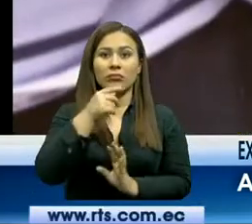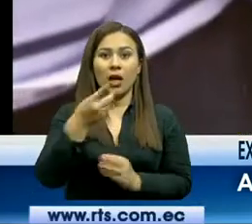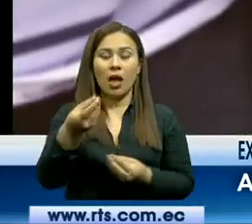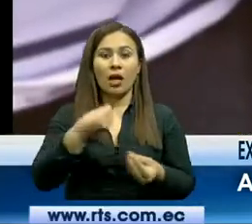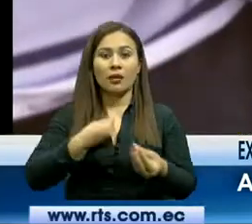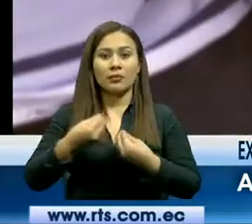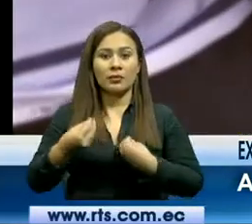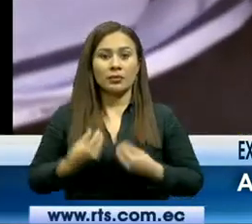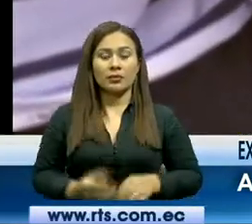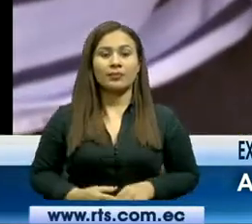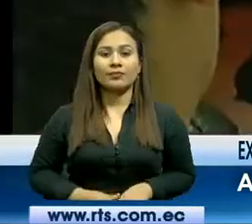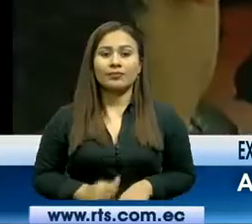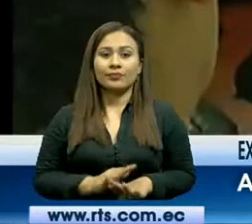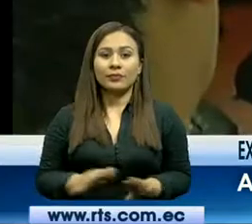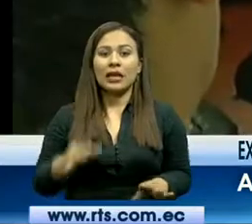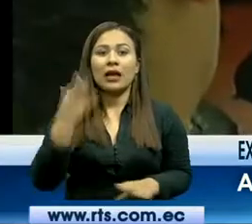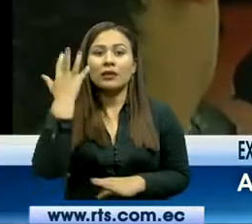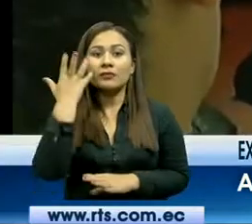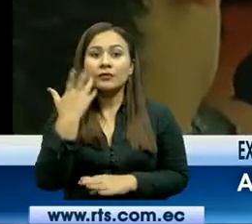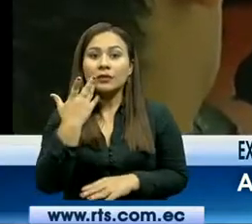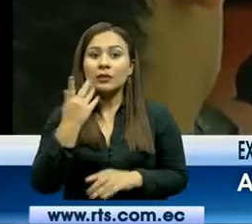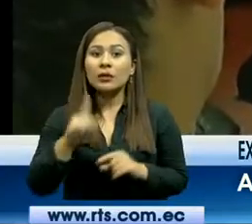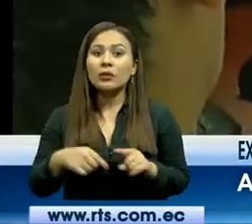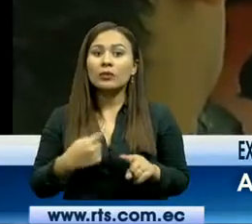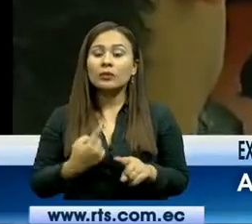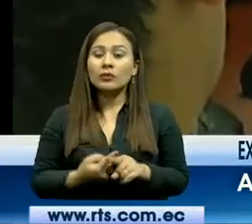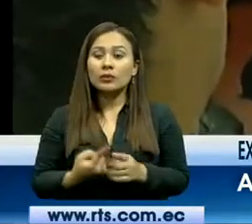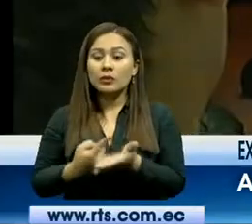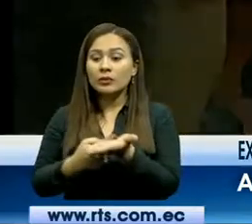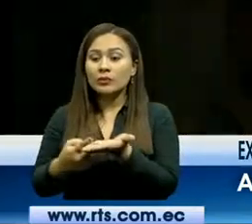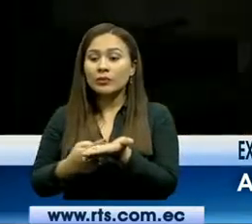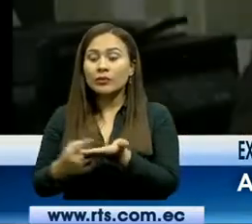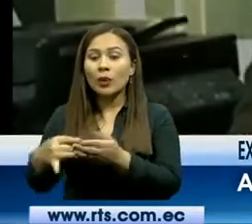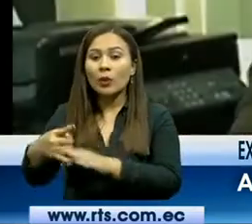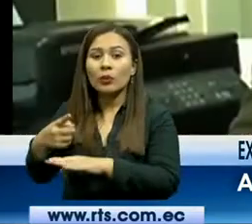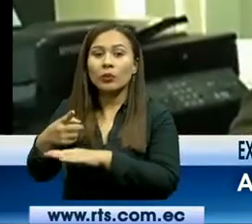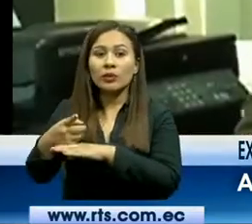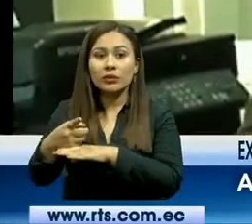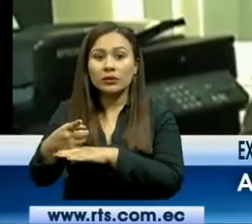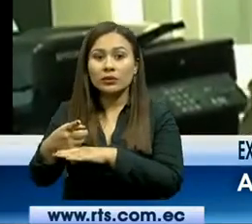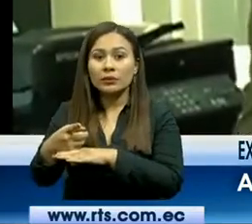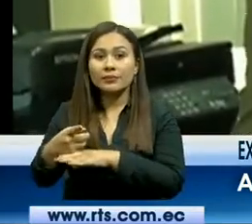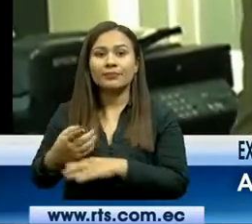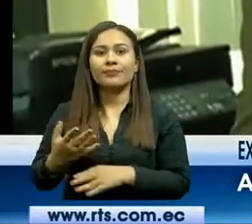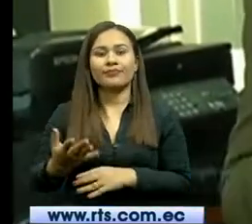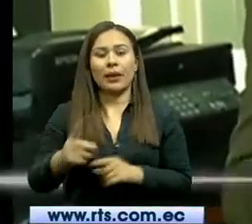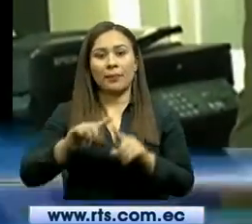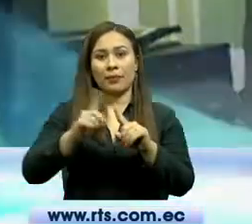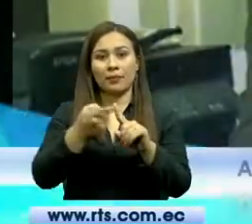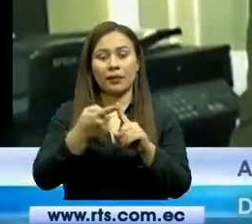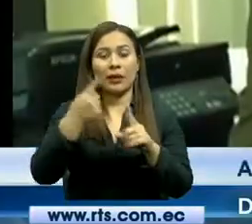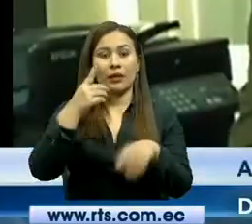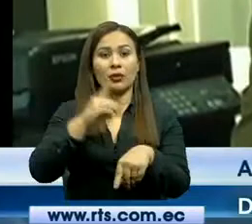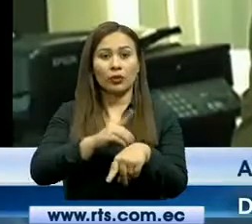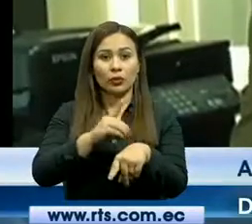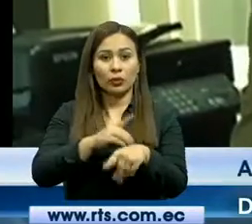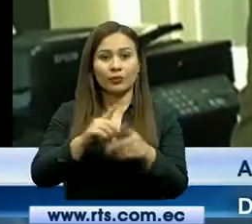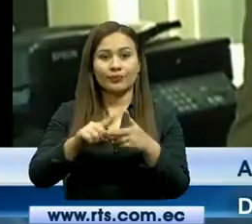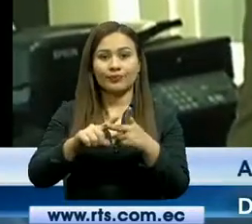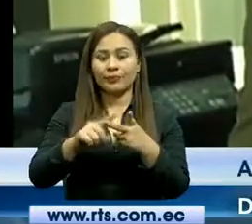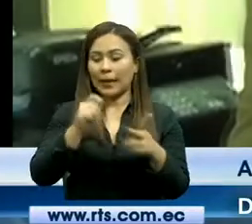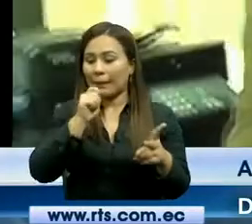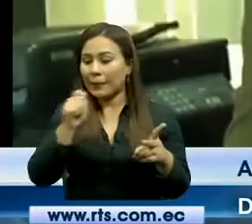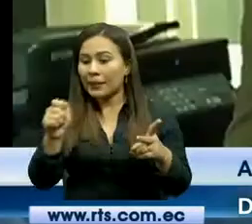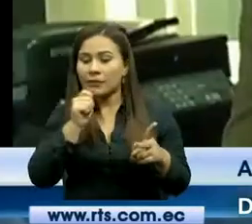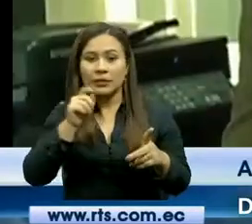penales deberá fijar fecha y hora para la audiencia de juzgamiento. Primero, el examen médico legal, la entrevista de la